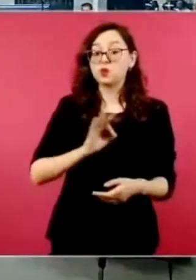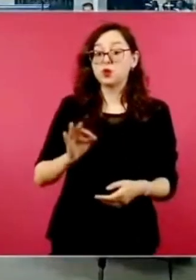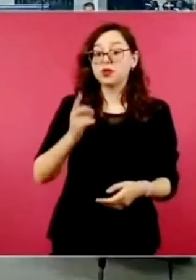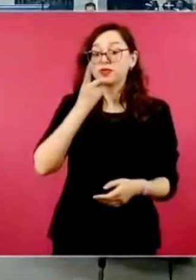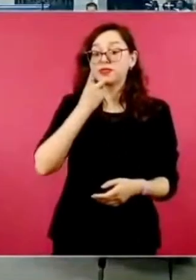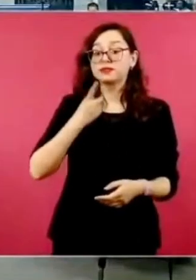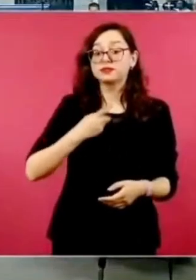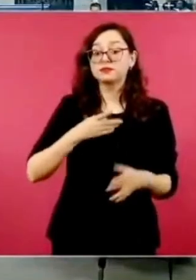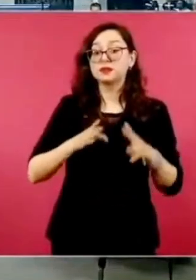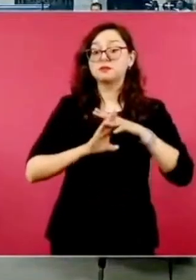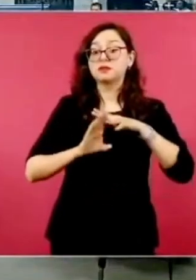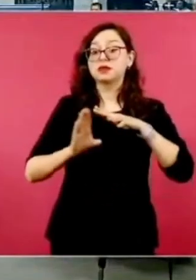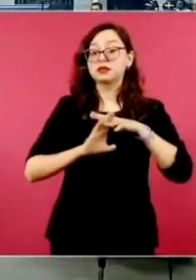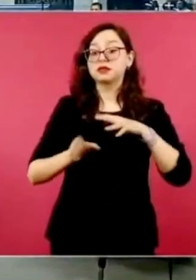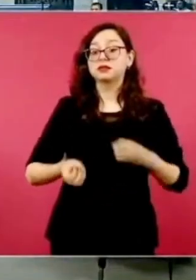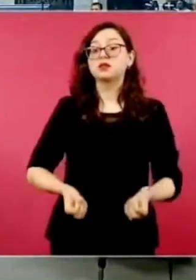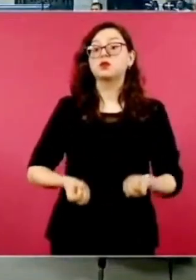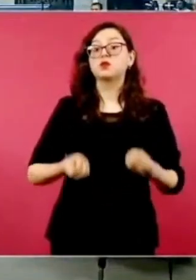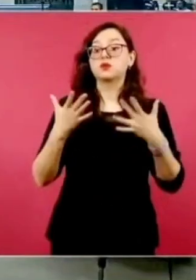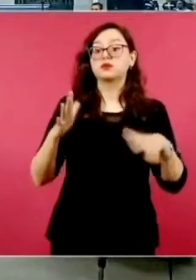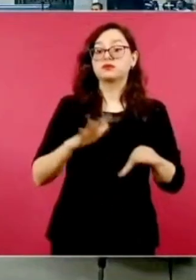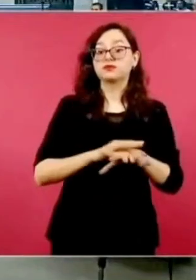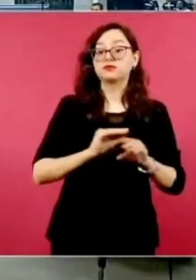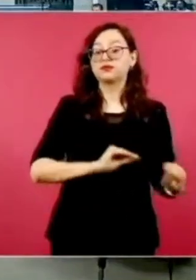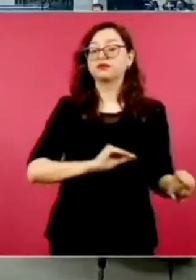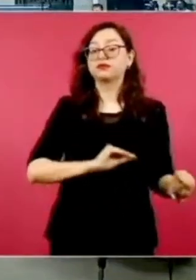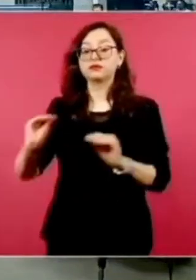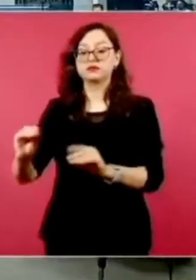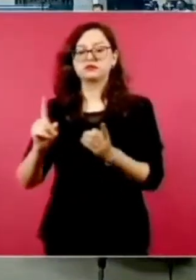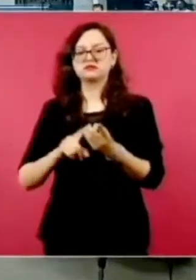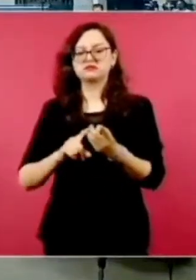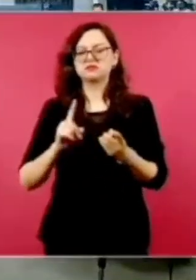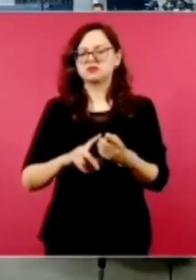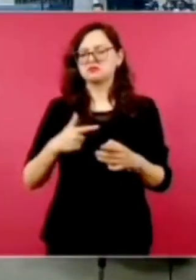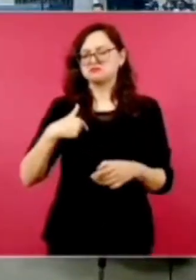son y a dónde fueron conducidas, presidente. En una hora, más o menos, 2 horas. Y nada más.